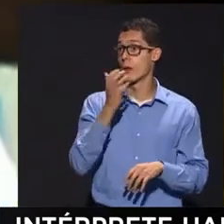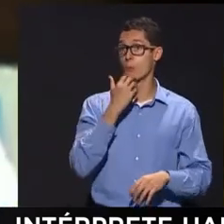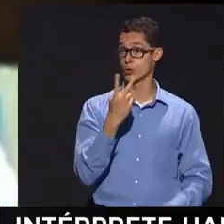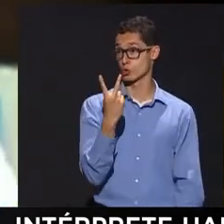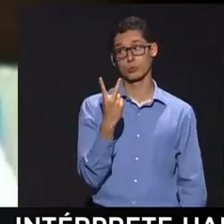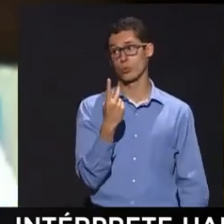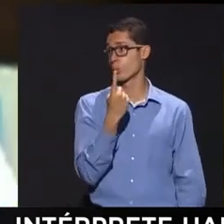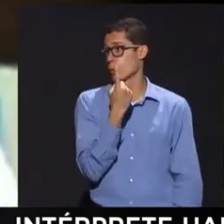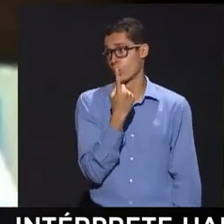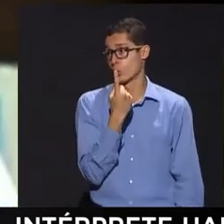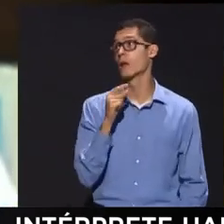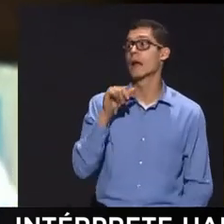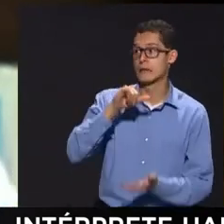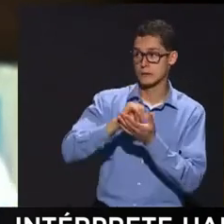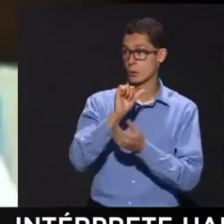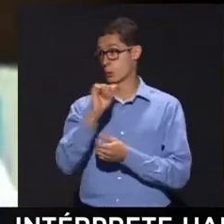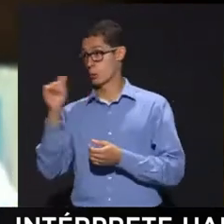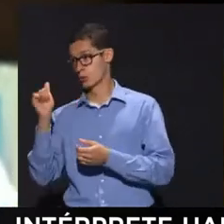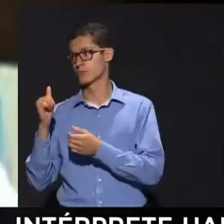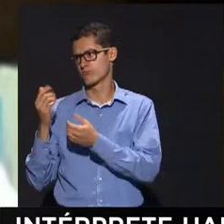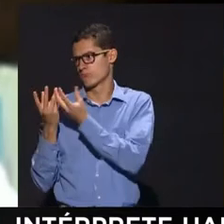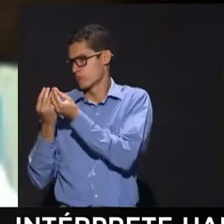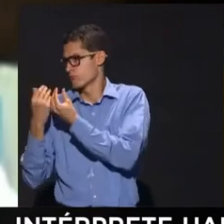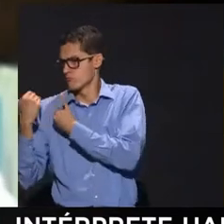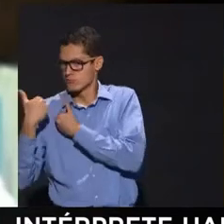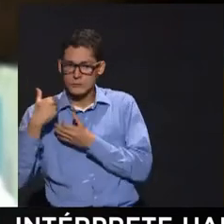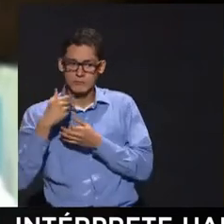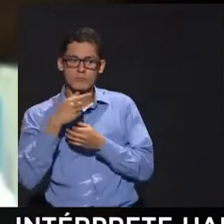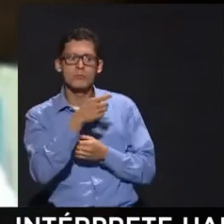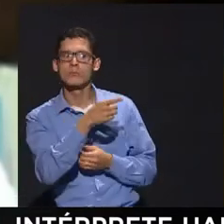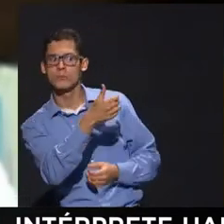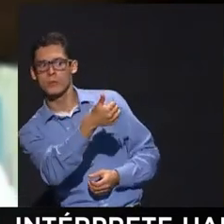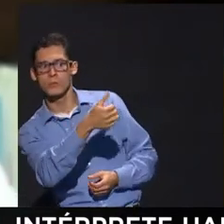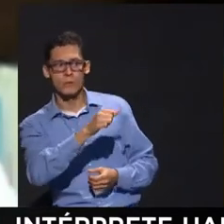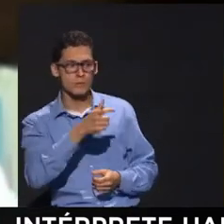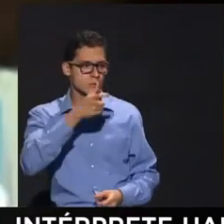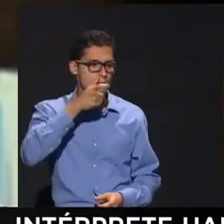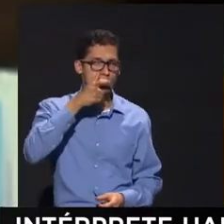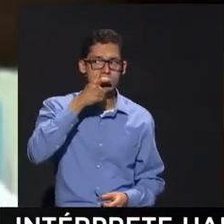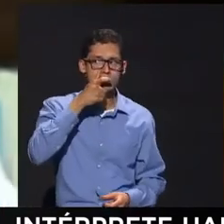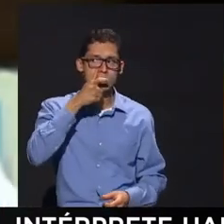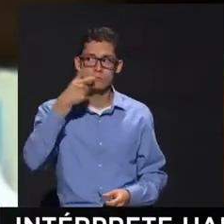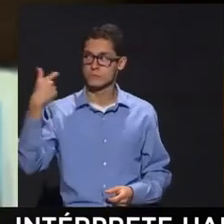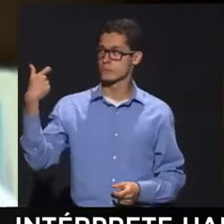cancha? Incluye adicionalmente a una superintendencia que está vigilando de que la prestación de